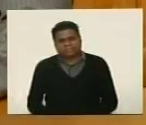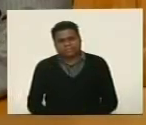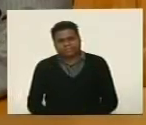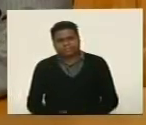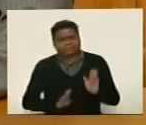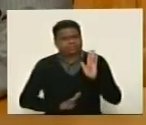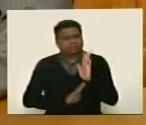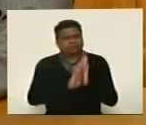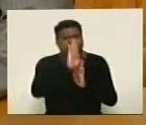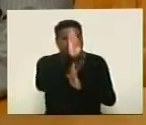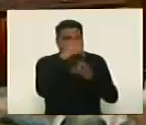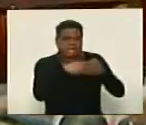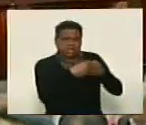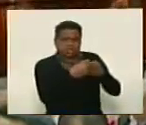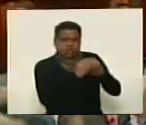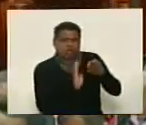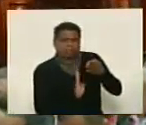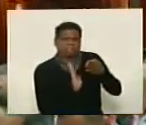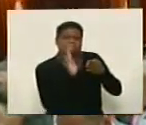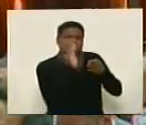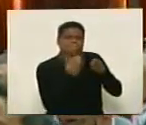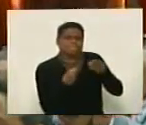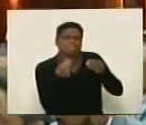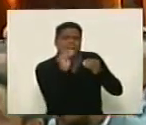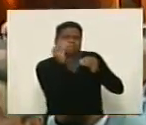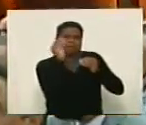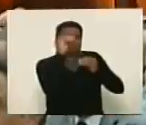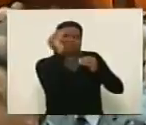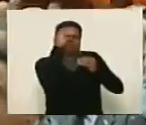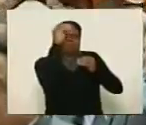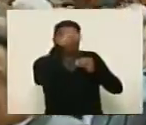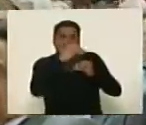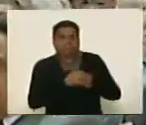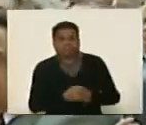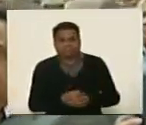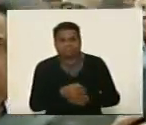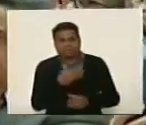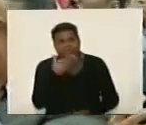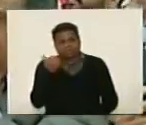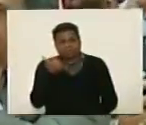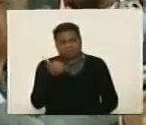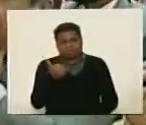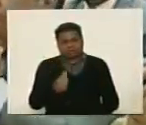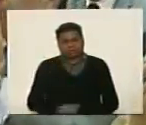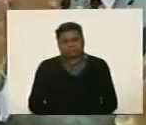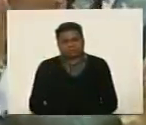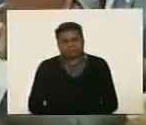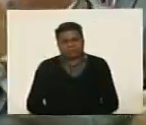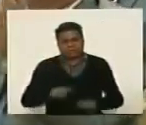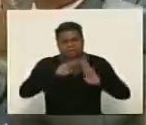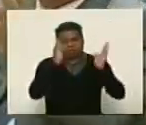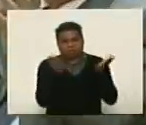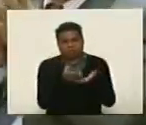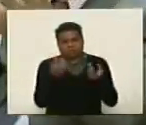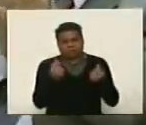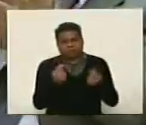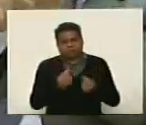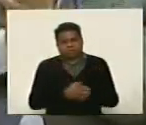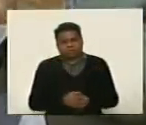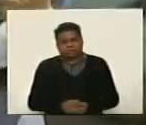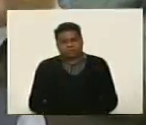el dólar como patrón moribundo que no sacía sus ganas de controlar el sistema económico mundial, ebrio